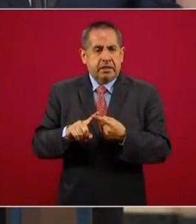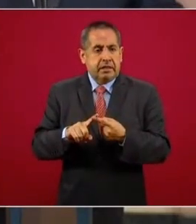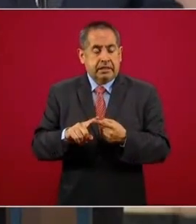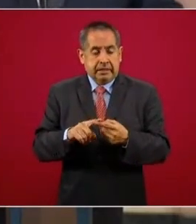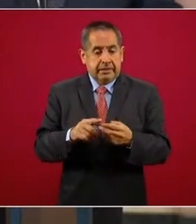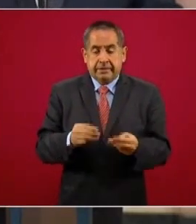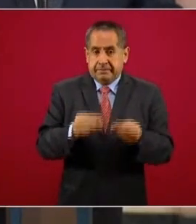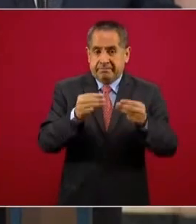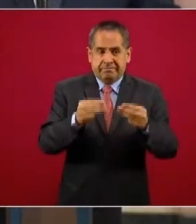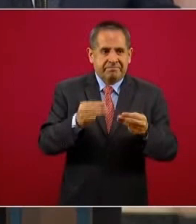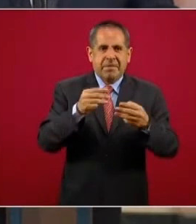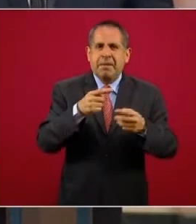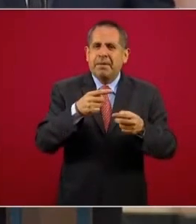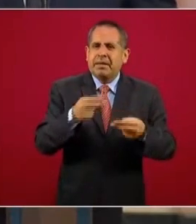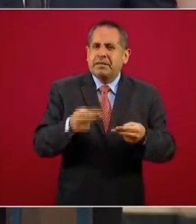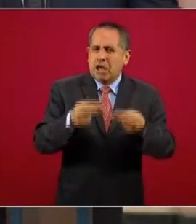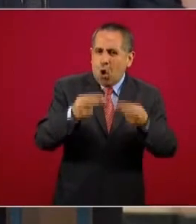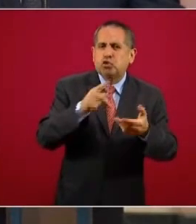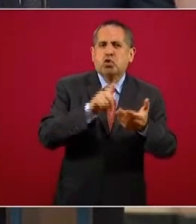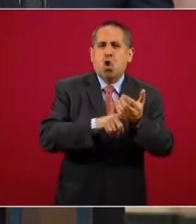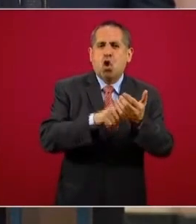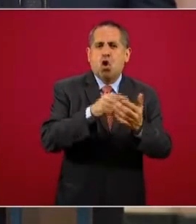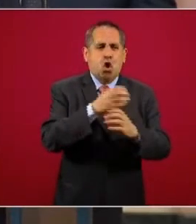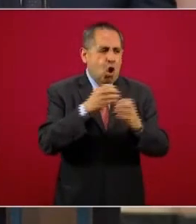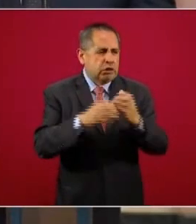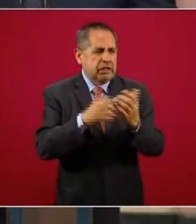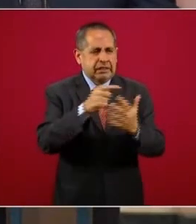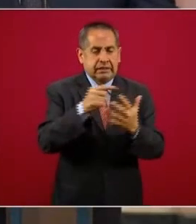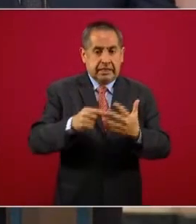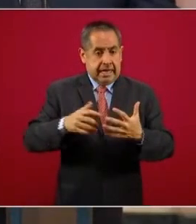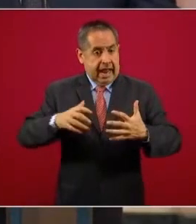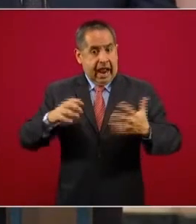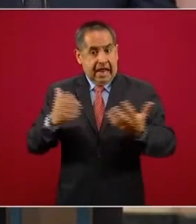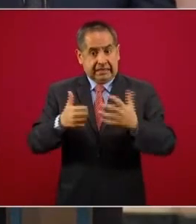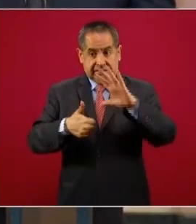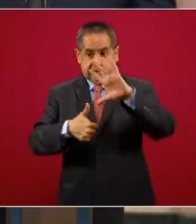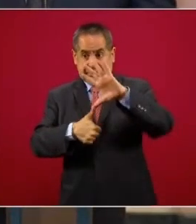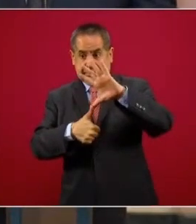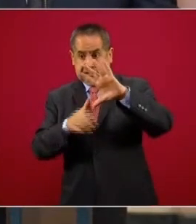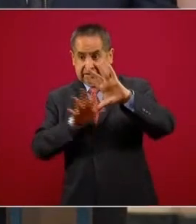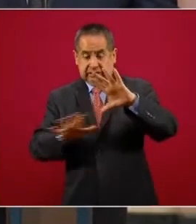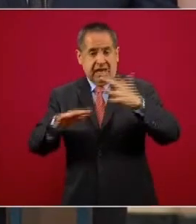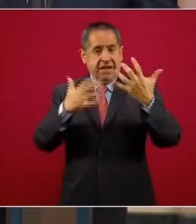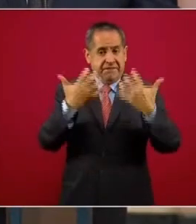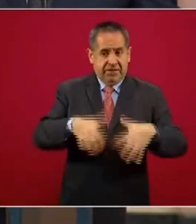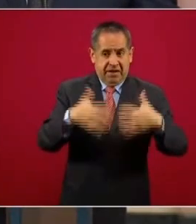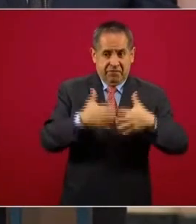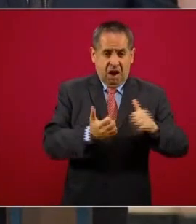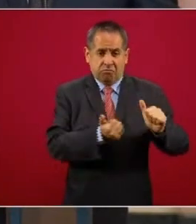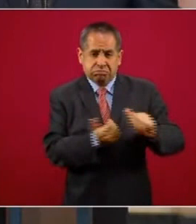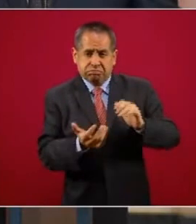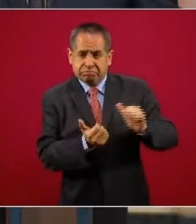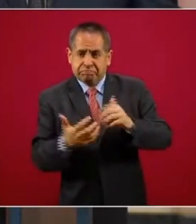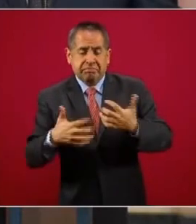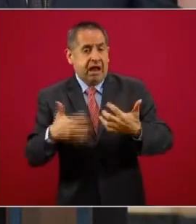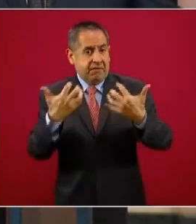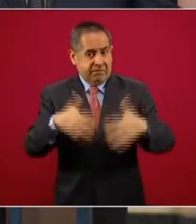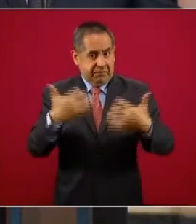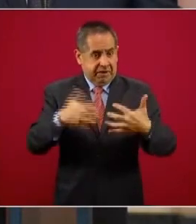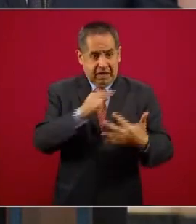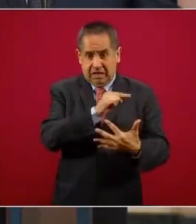mercancías que se produzcan en nuestra región en américa del